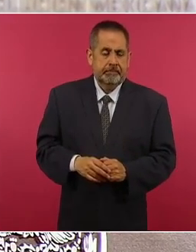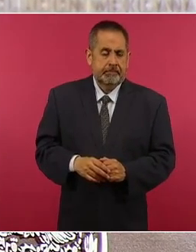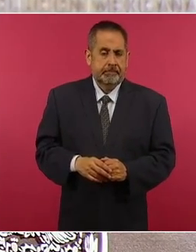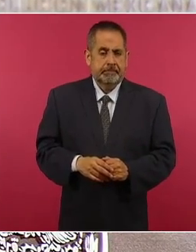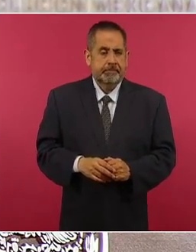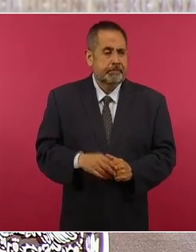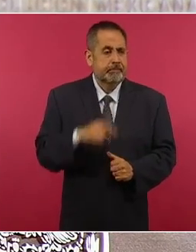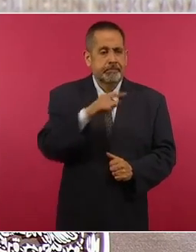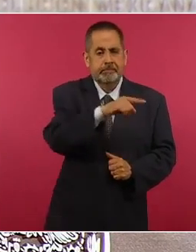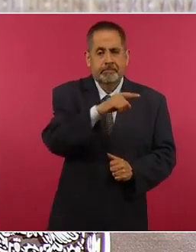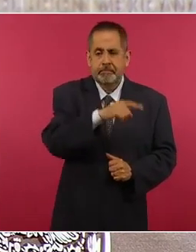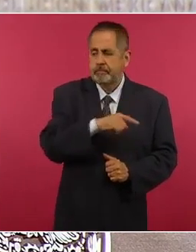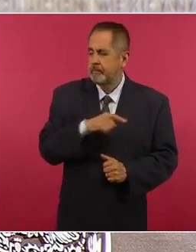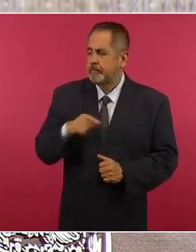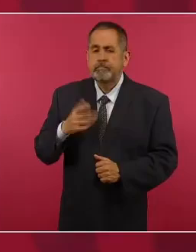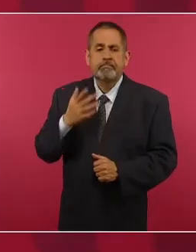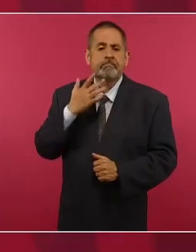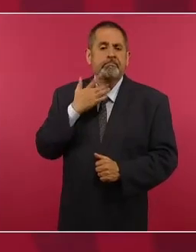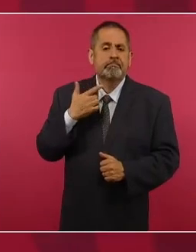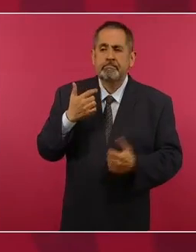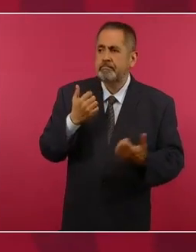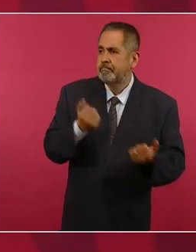que importan gasolinas.